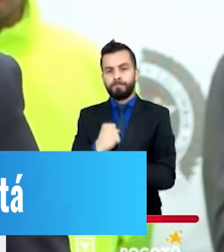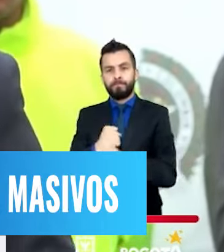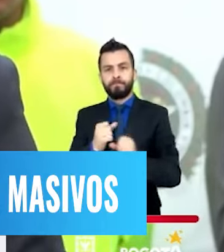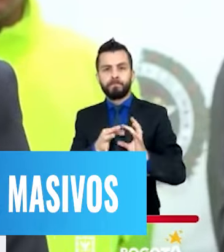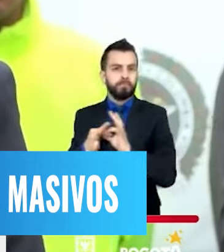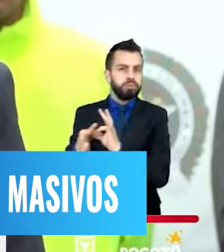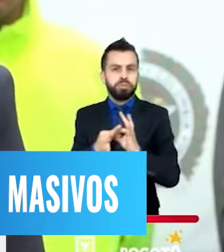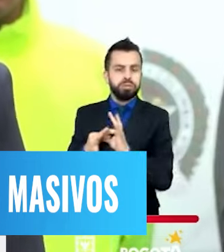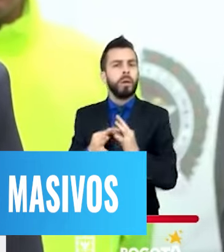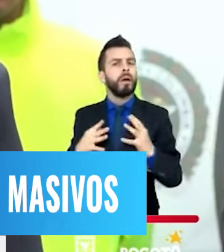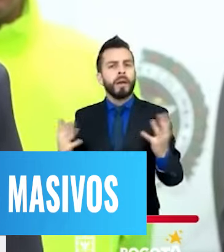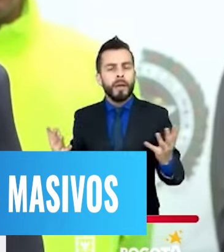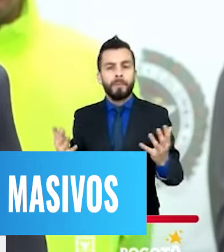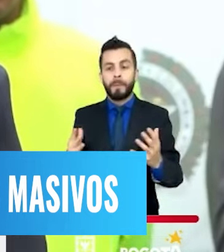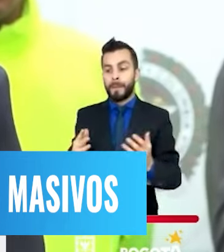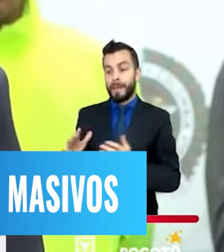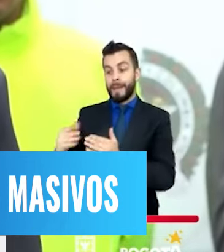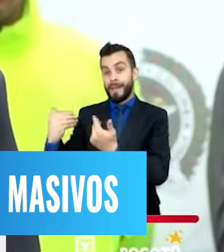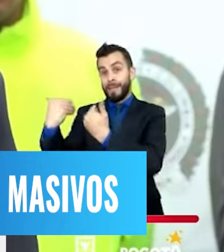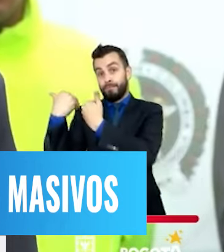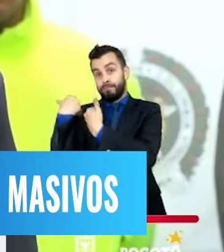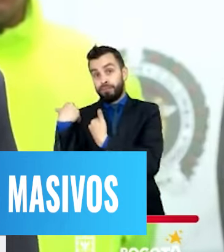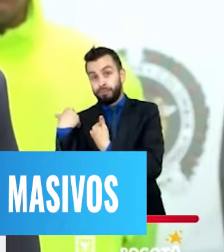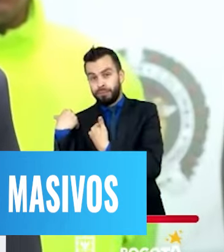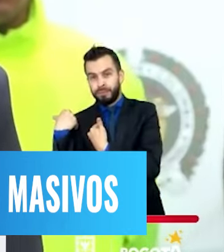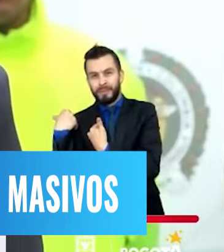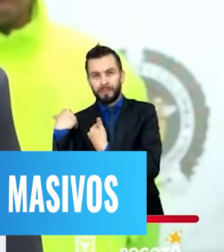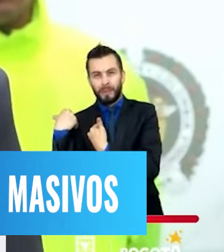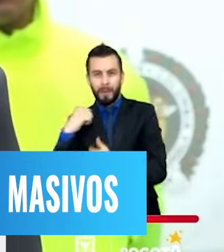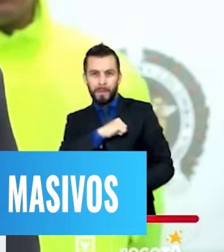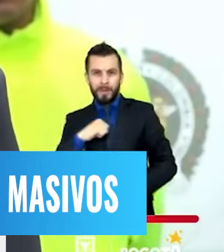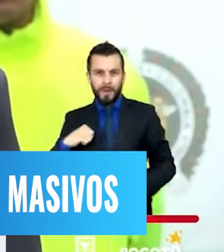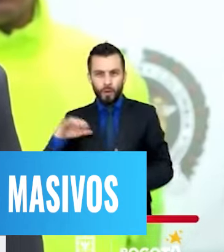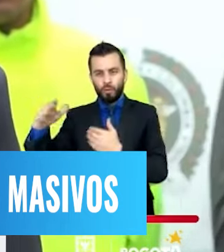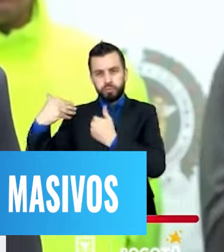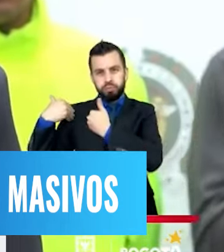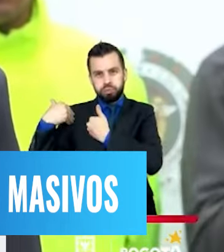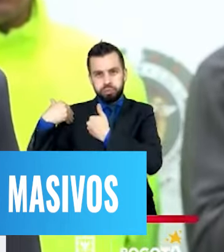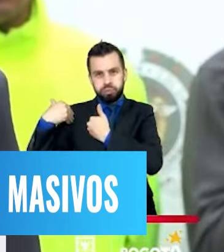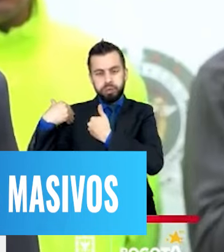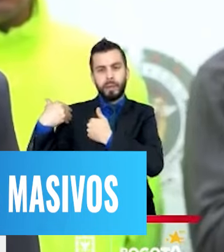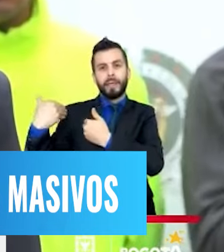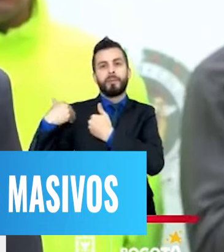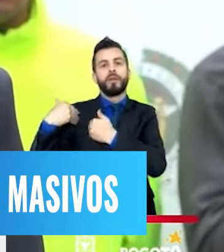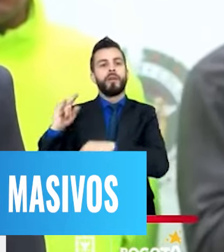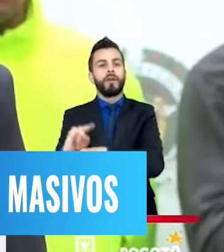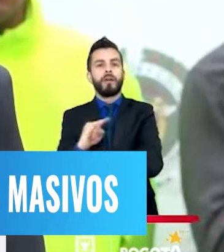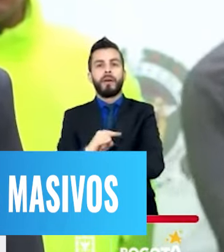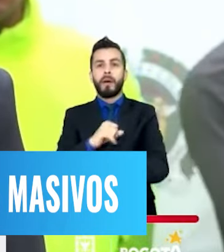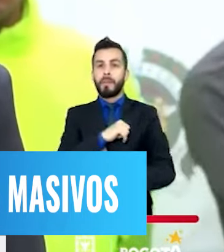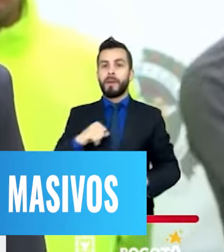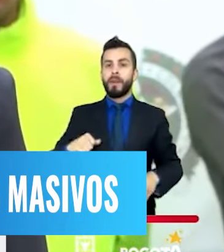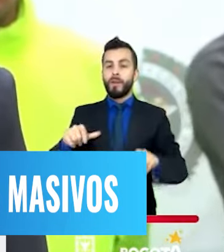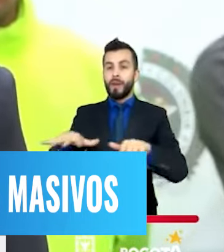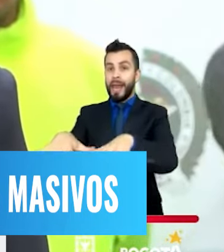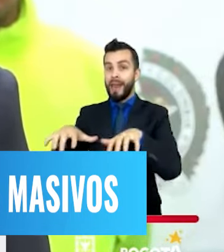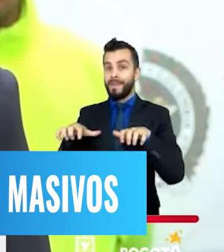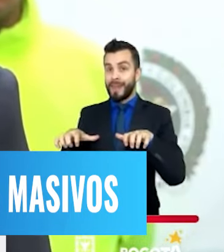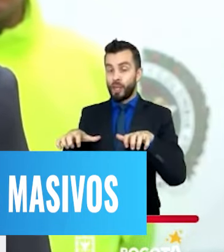es la responsabilidad también, en muchos casos, de actores privados que realizan eventos y que tienen también